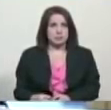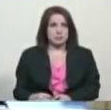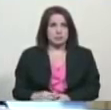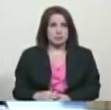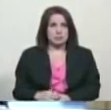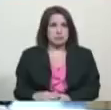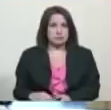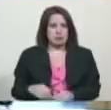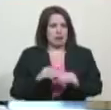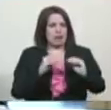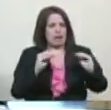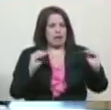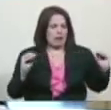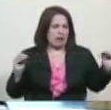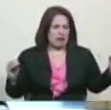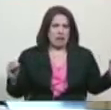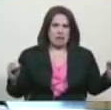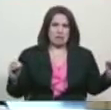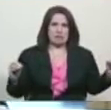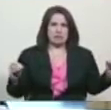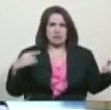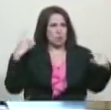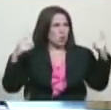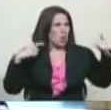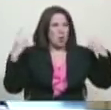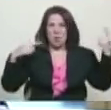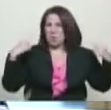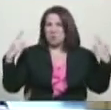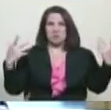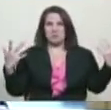haciendo anuncios de manera alocada.